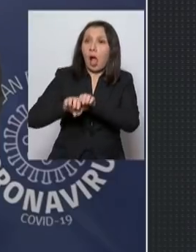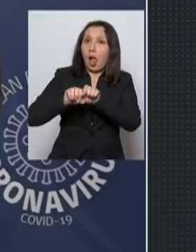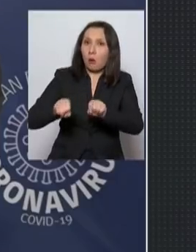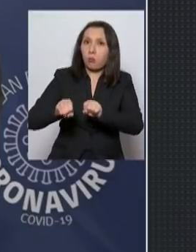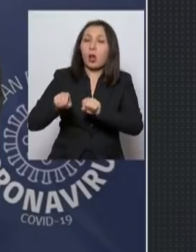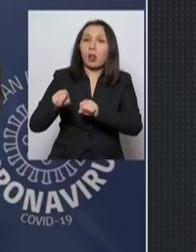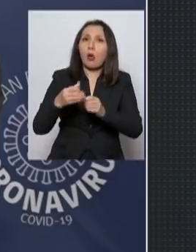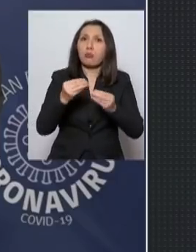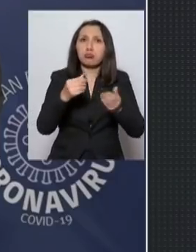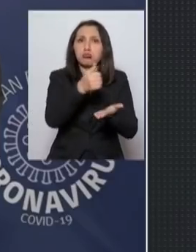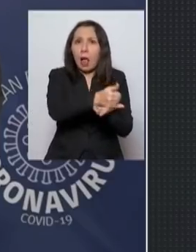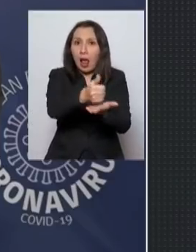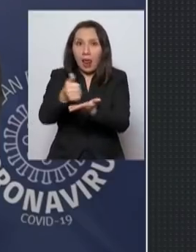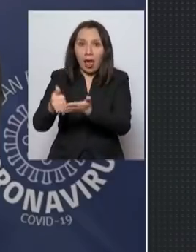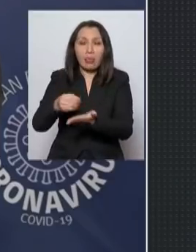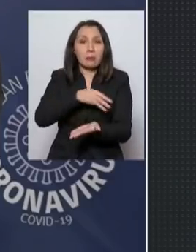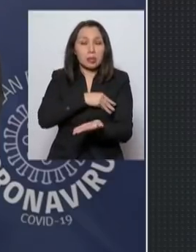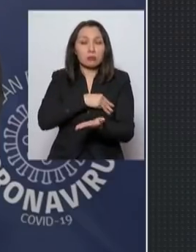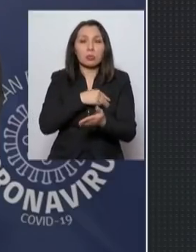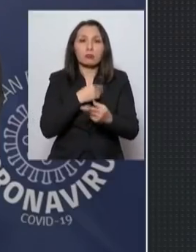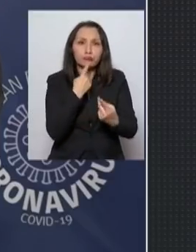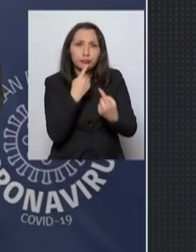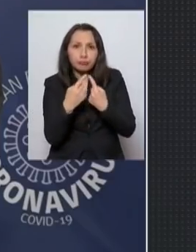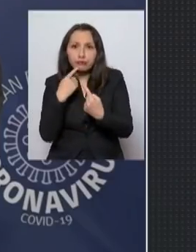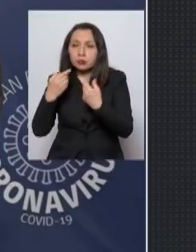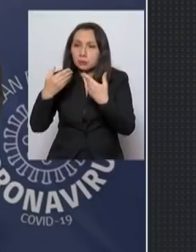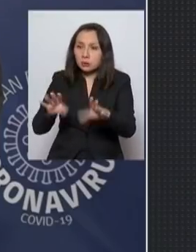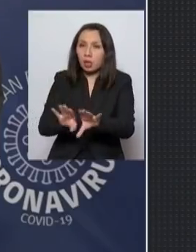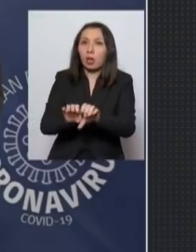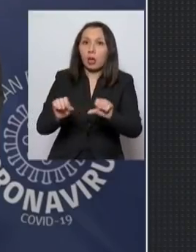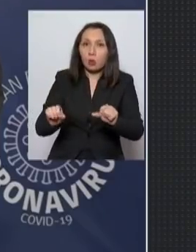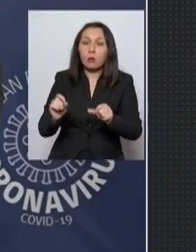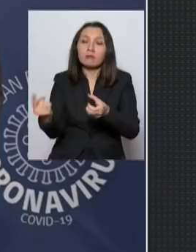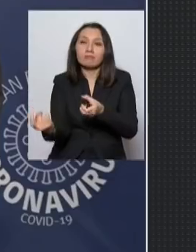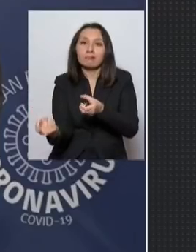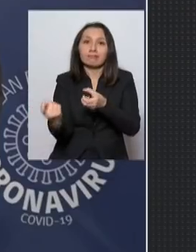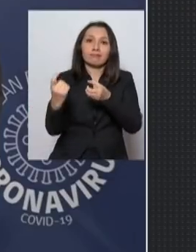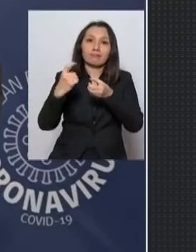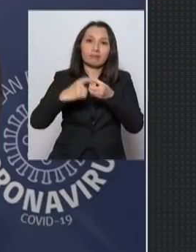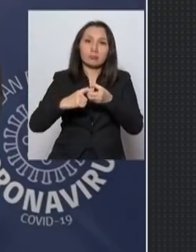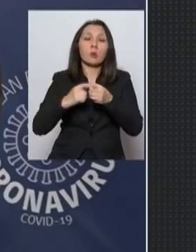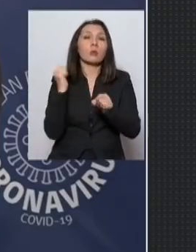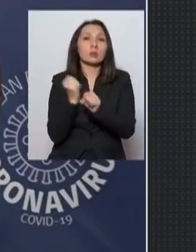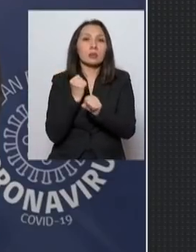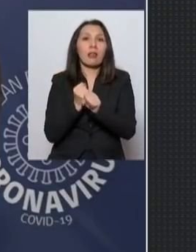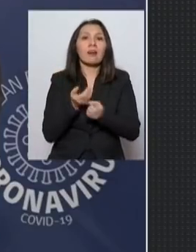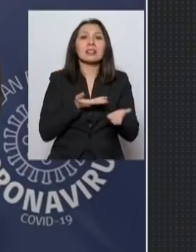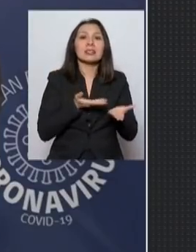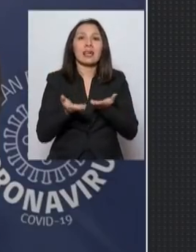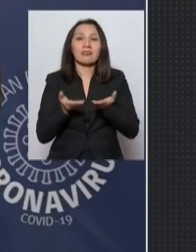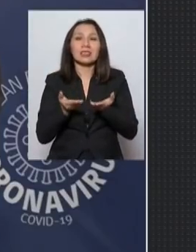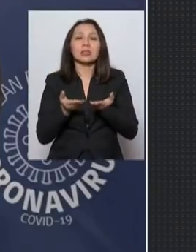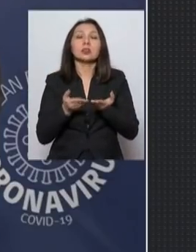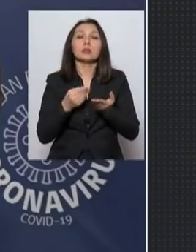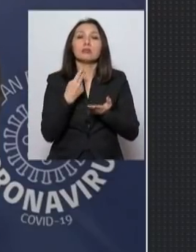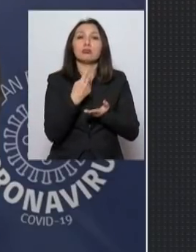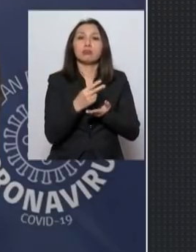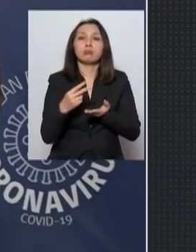con varios alcaldes de la región metropolitana ya, van a ser parte de la planta en comisión de servicio de